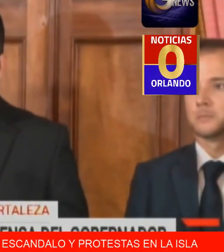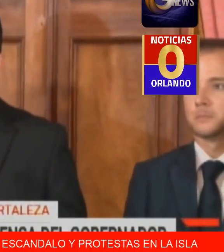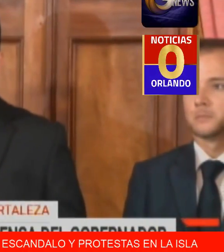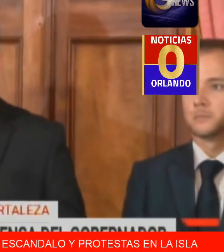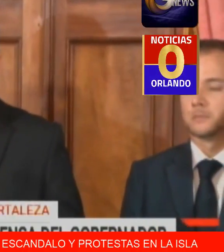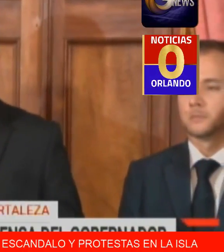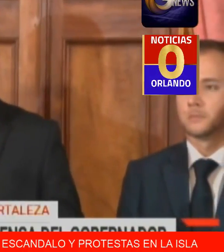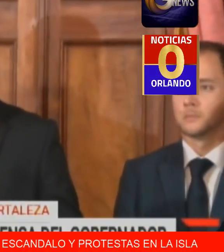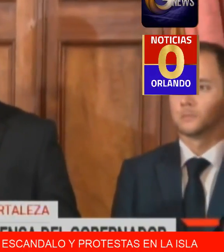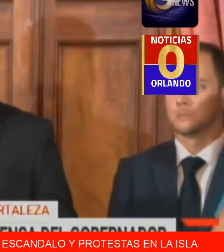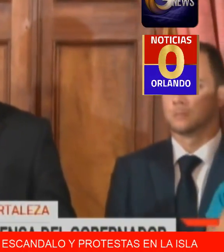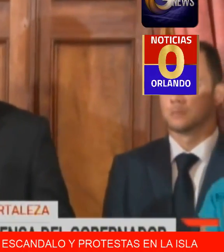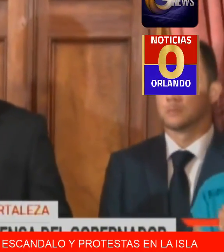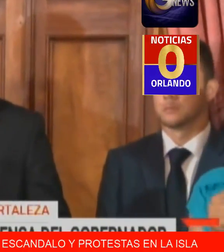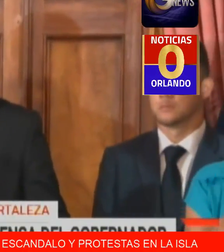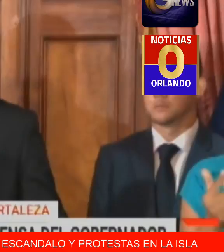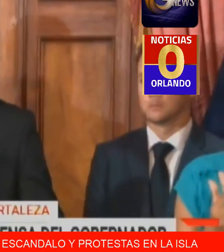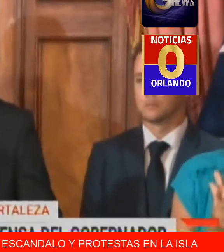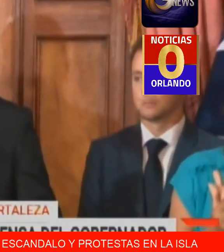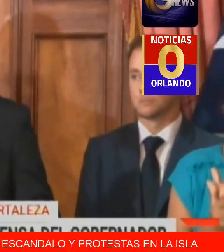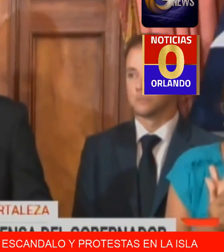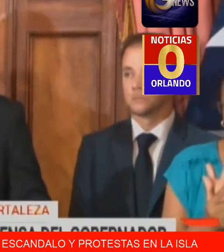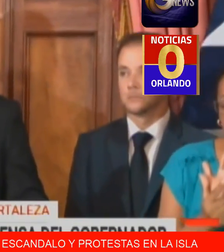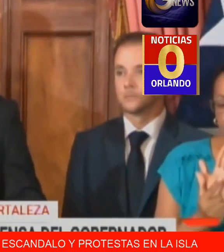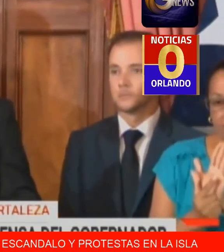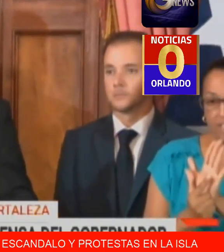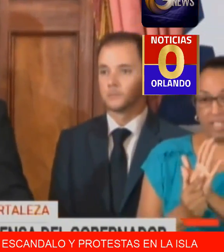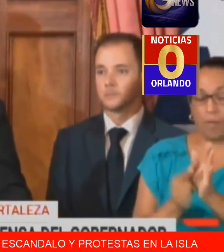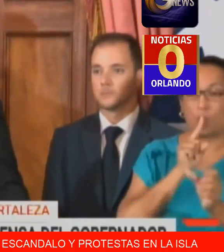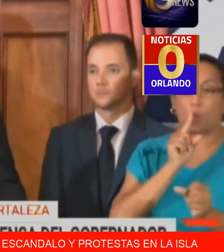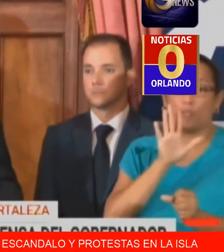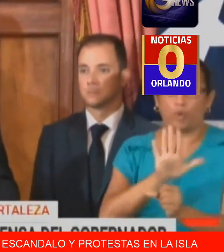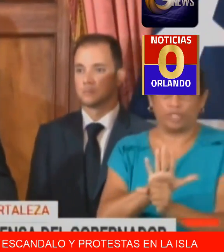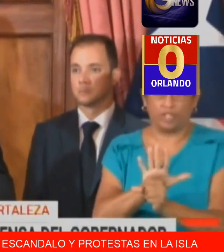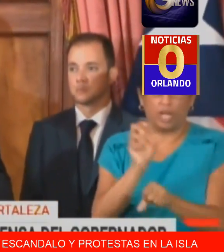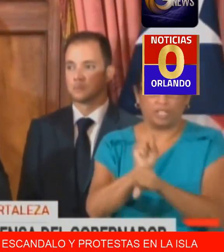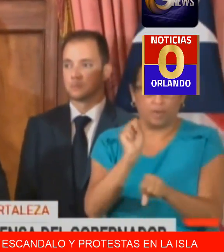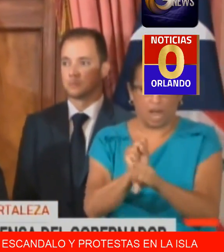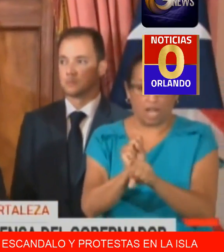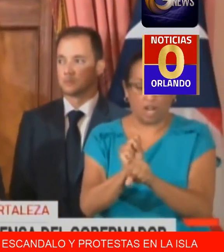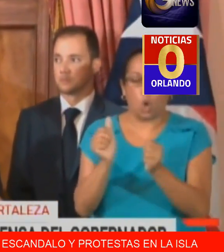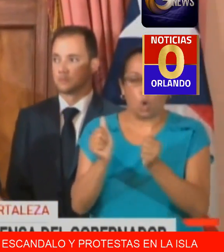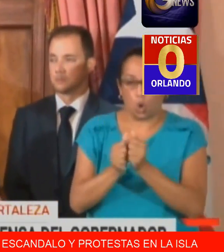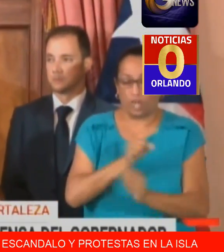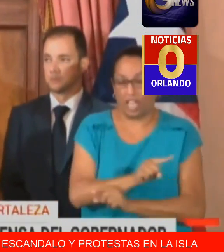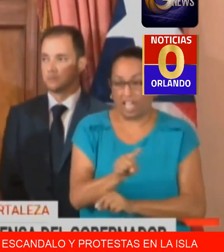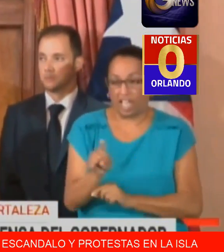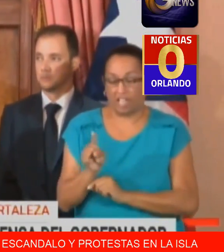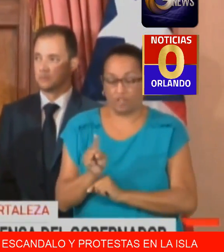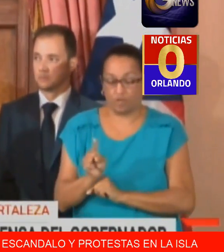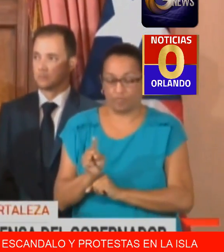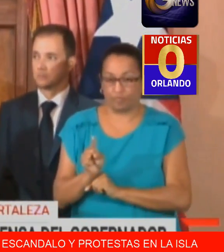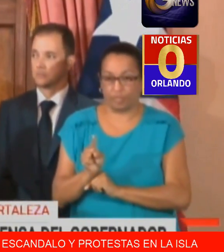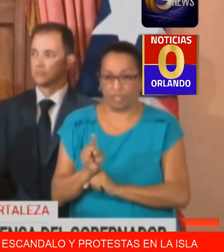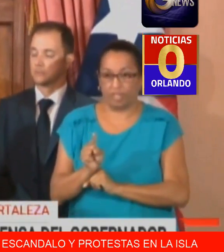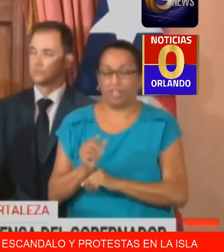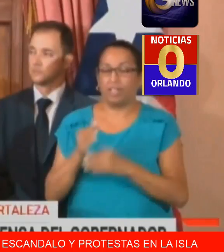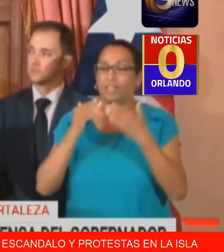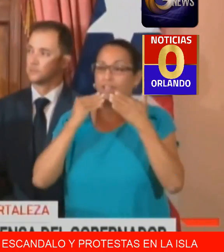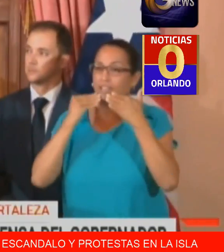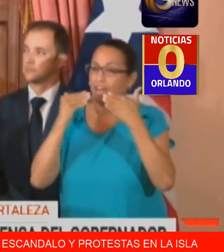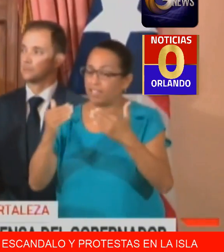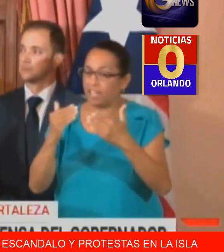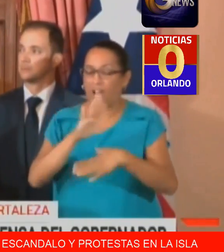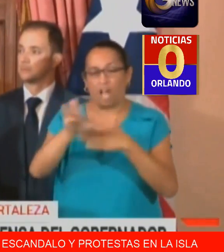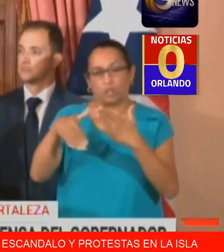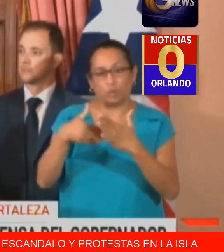orden y la ley. Estamos comprometidos a trabajar con ellos y reitero mi agradecimiento a todos los